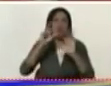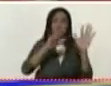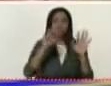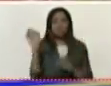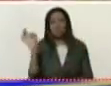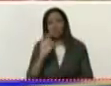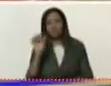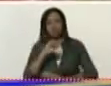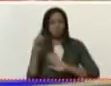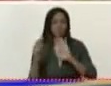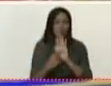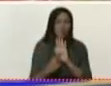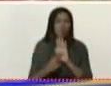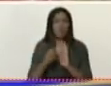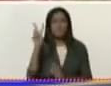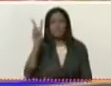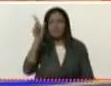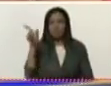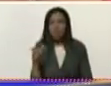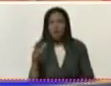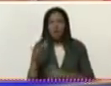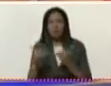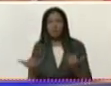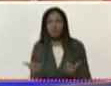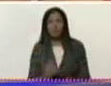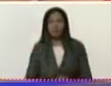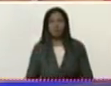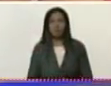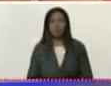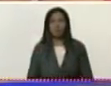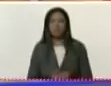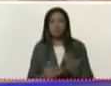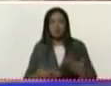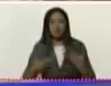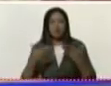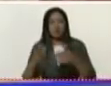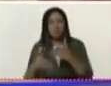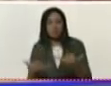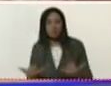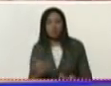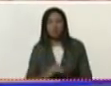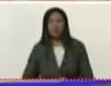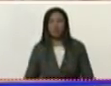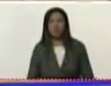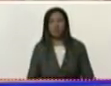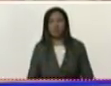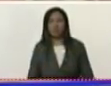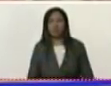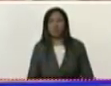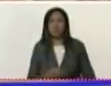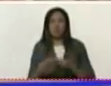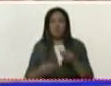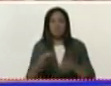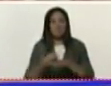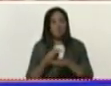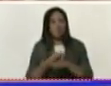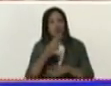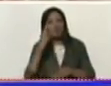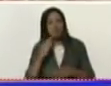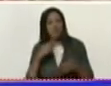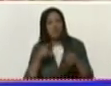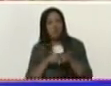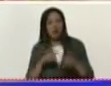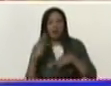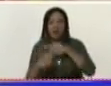80% venezolano. Para que todos lo sepan, pues, es un regalito, pues, es un regalo que le hace el gobierno bolivariano,